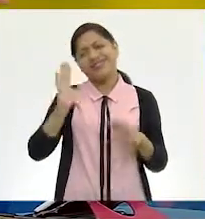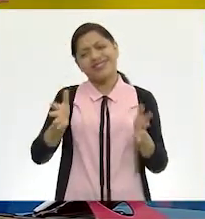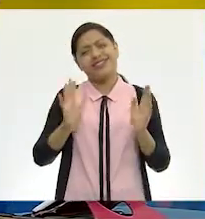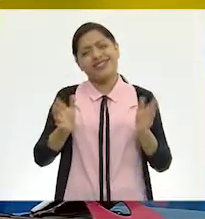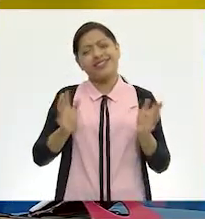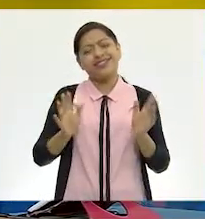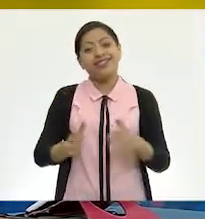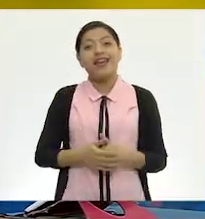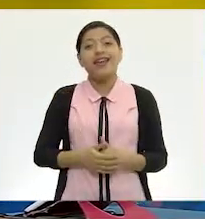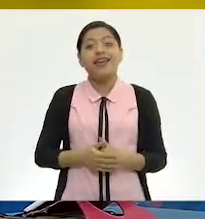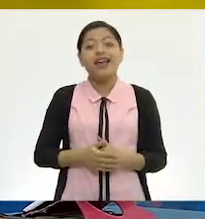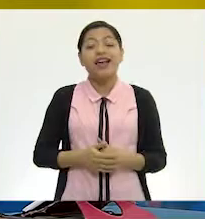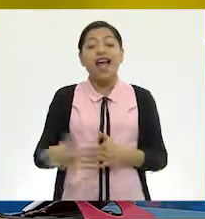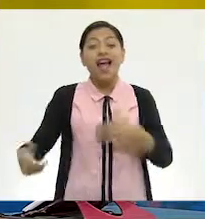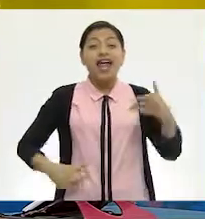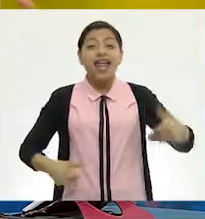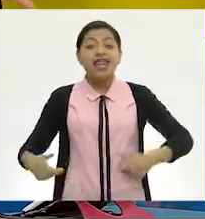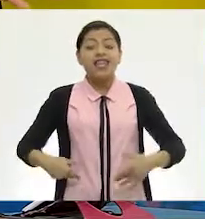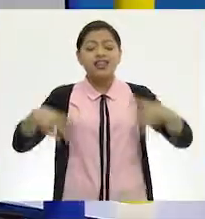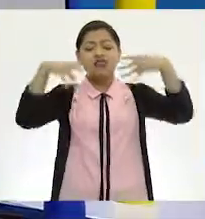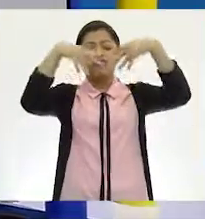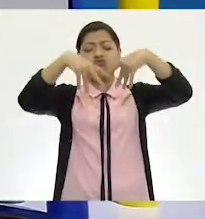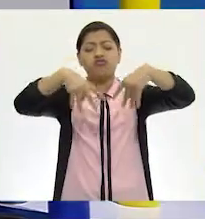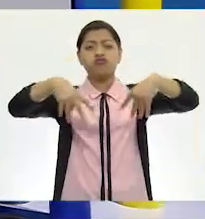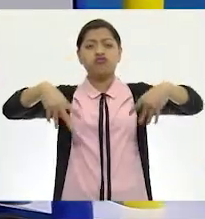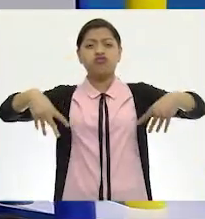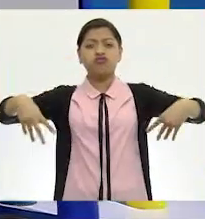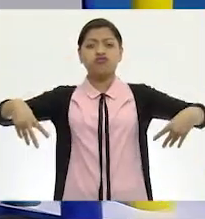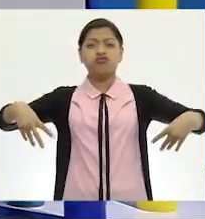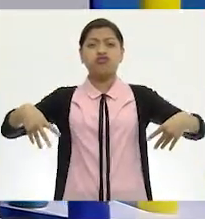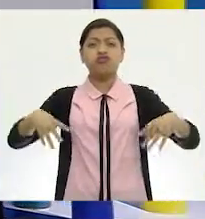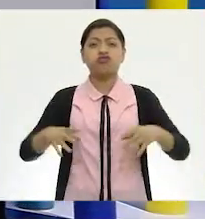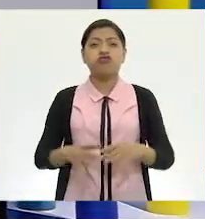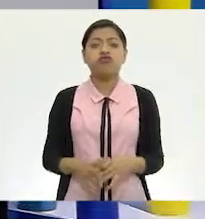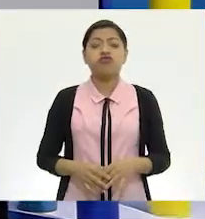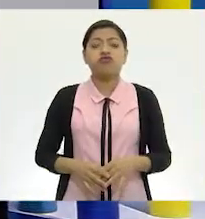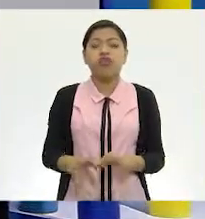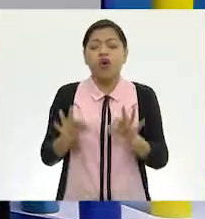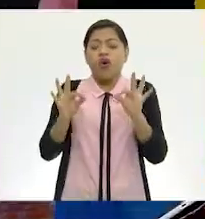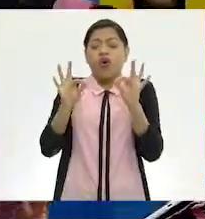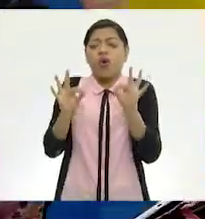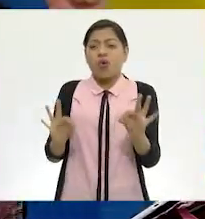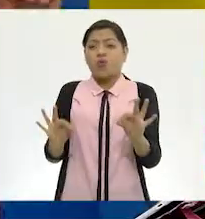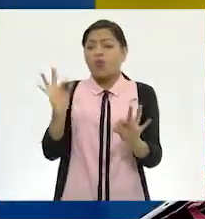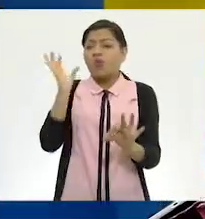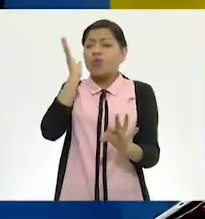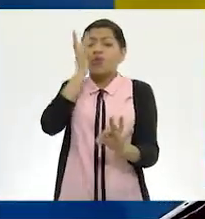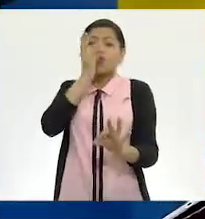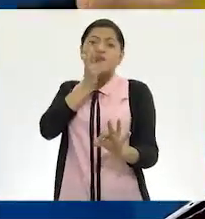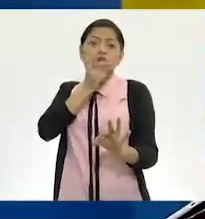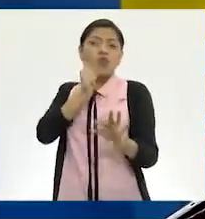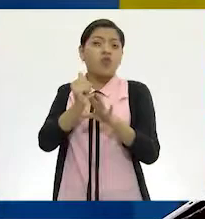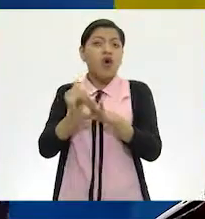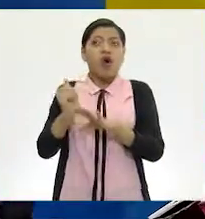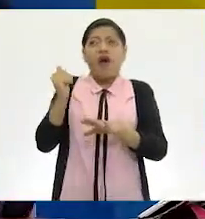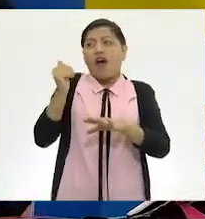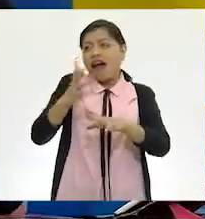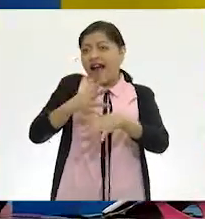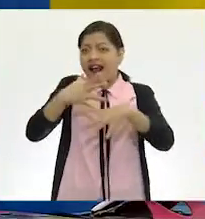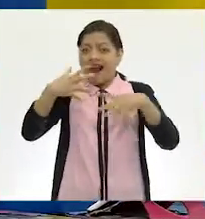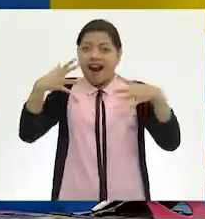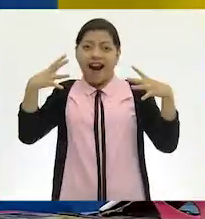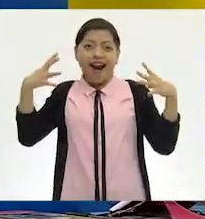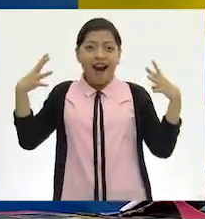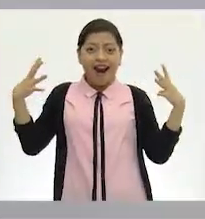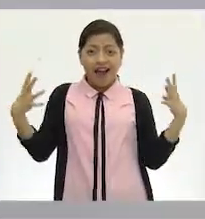Ya sé. Es un teatro majestuoso. Ya lo tengo, sí. ¿Cuál? Sí, es un teatro fastuoso. Sí, que se